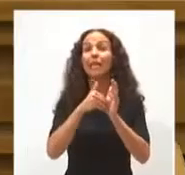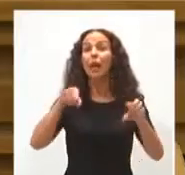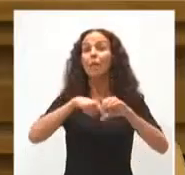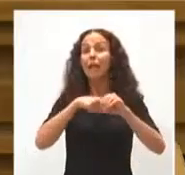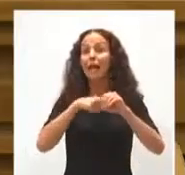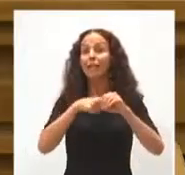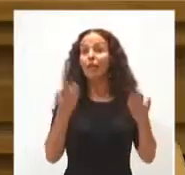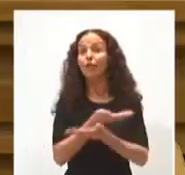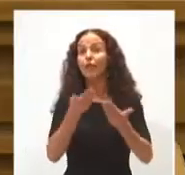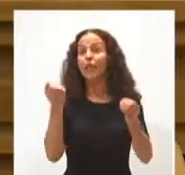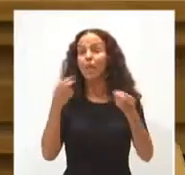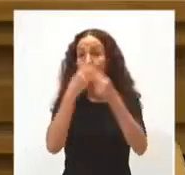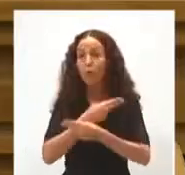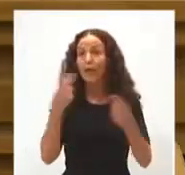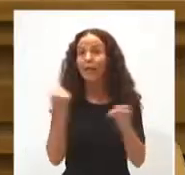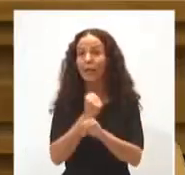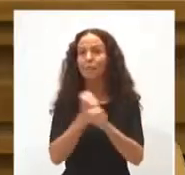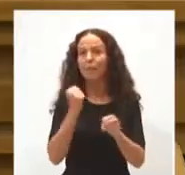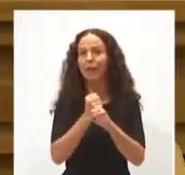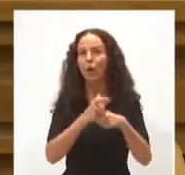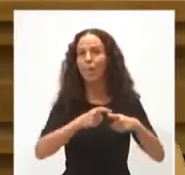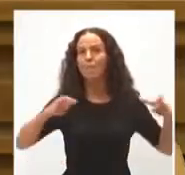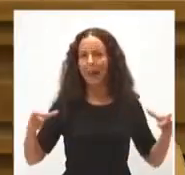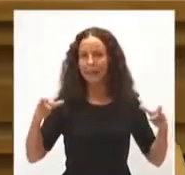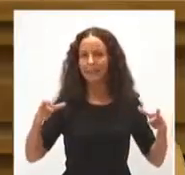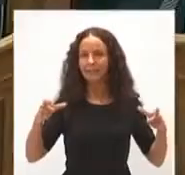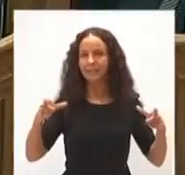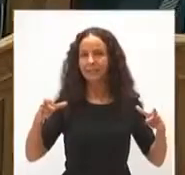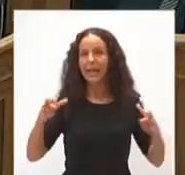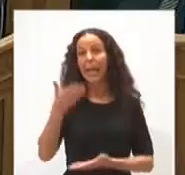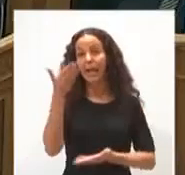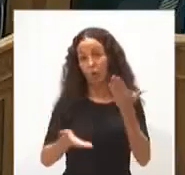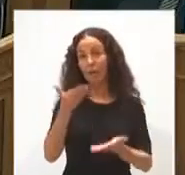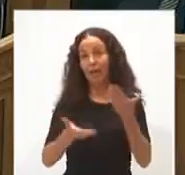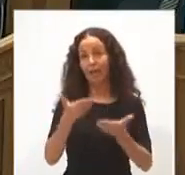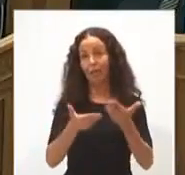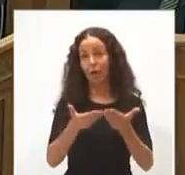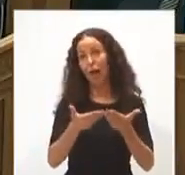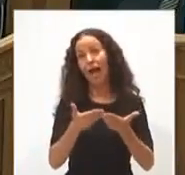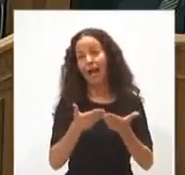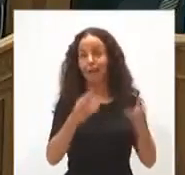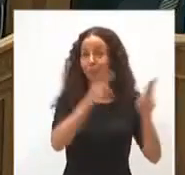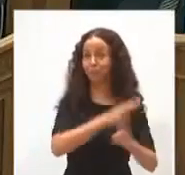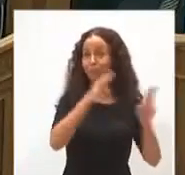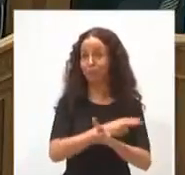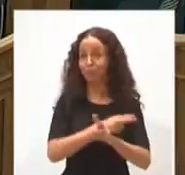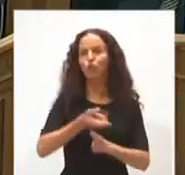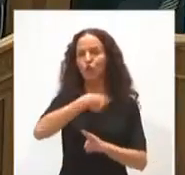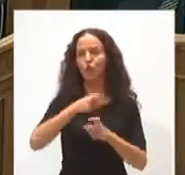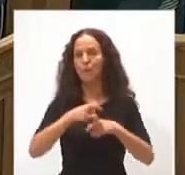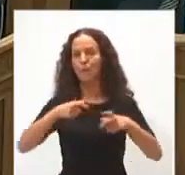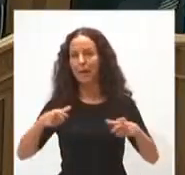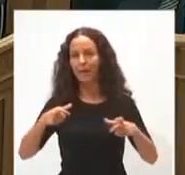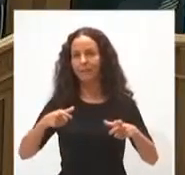pública de empleo frente a las miles que se suprimieron 20.000 ofertados estamos en 17 mil